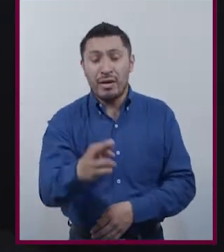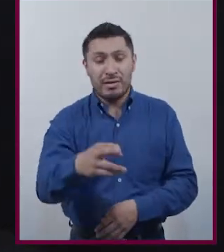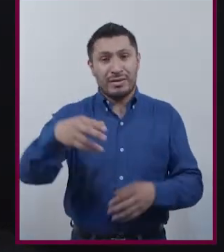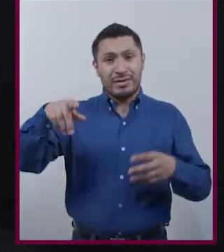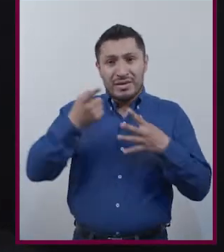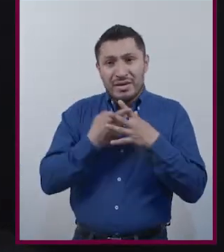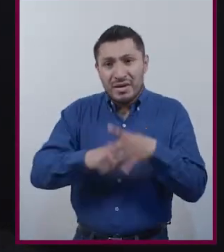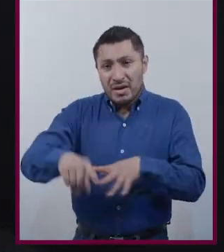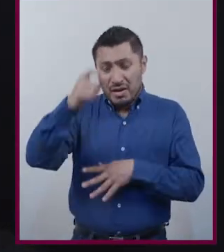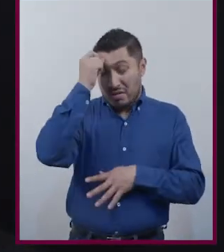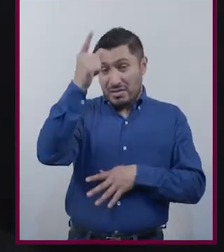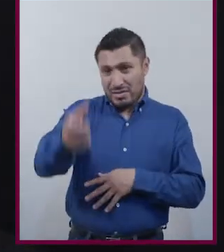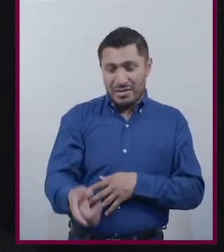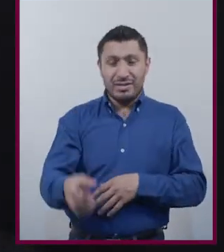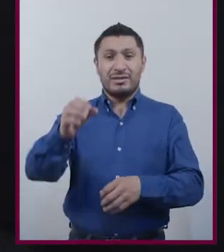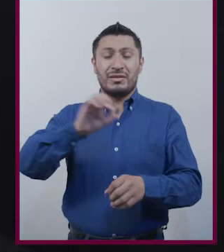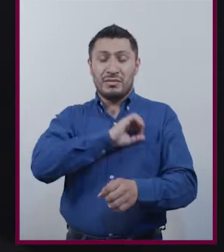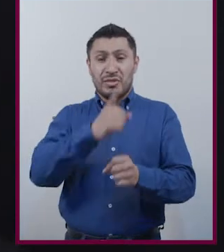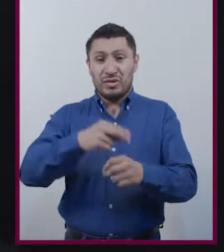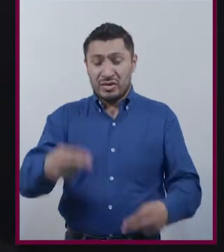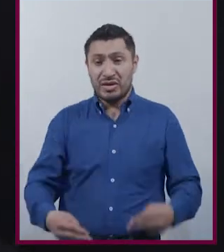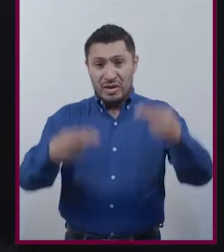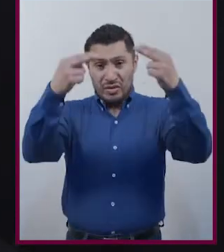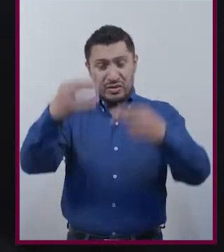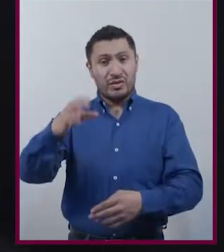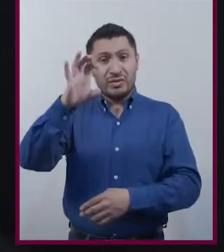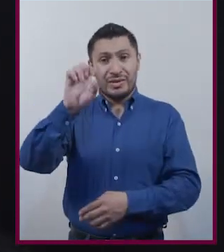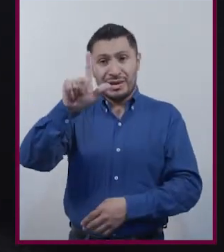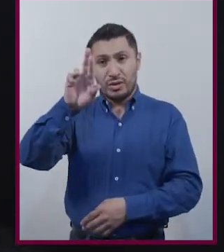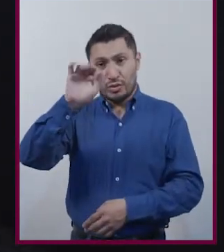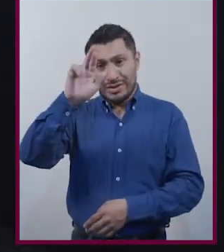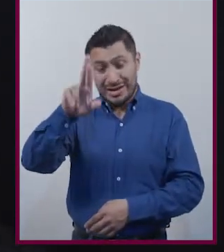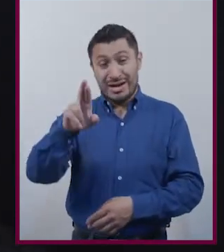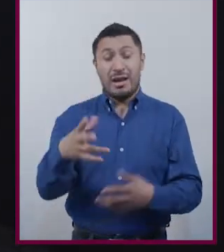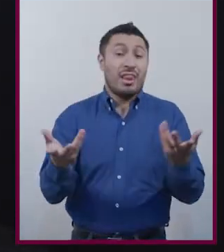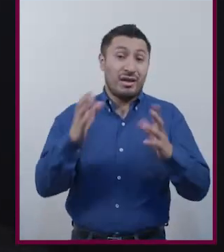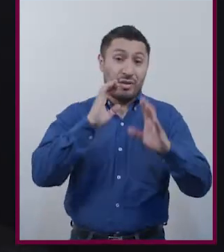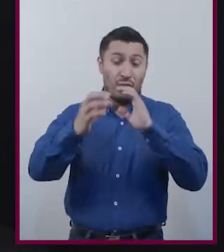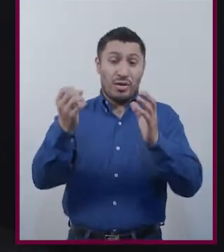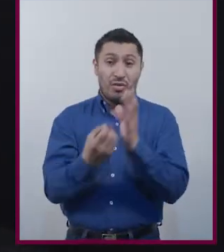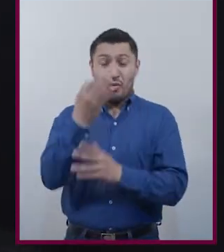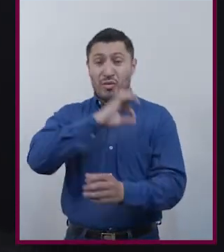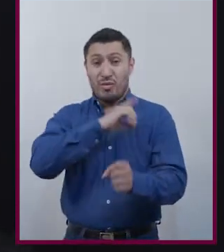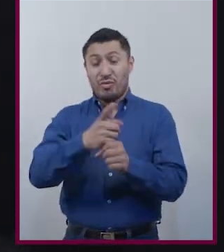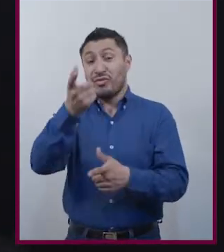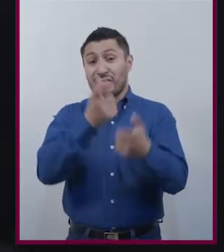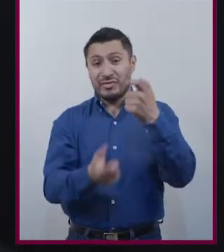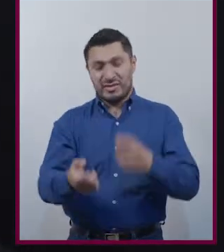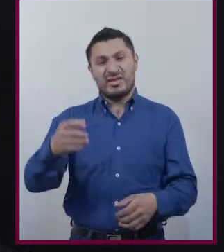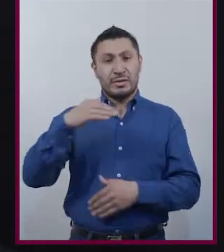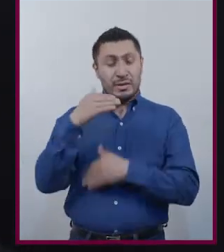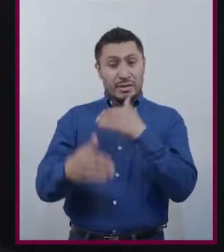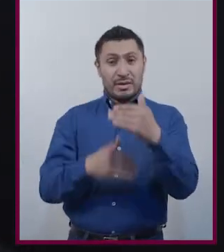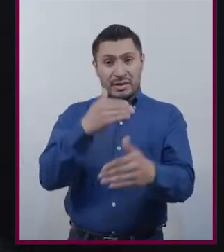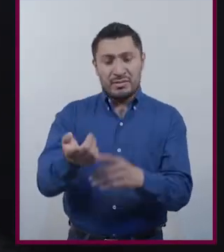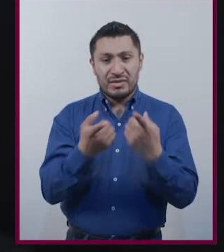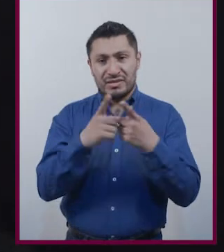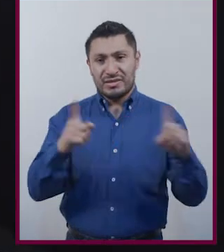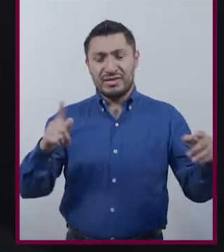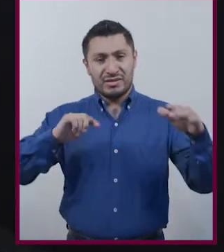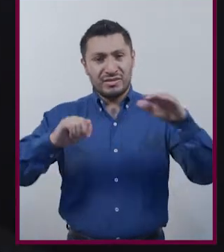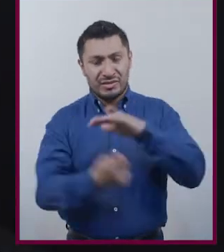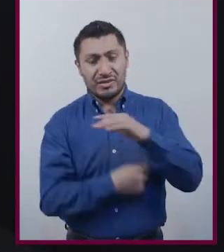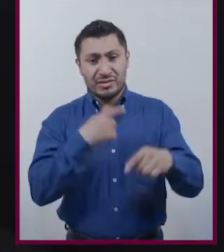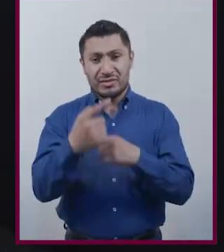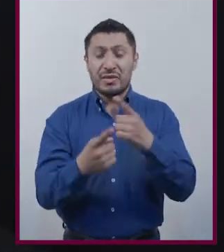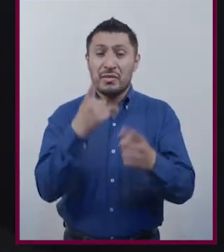teléfono celular y otra oportunidad de negocio para la industria de la comunicación. Durante los siguientes años, los avances tecnológicos desarrollaron las